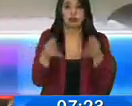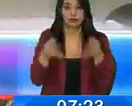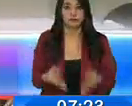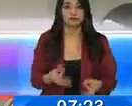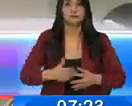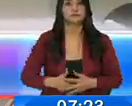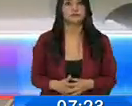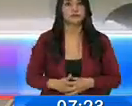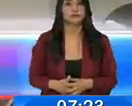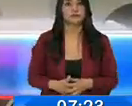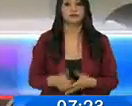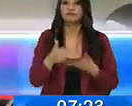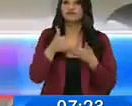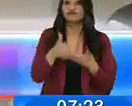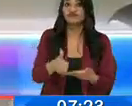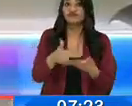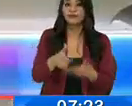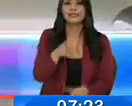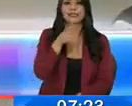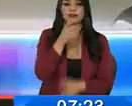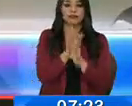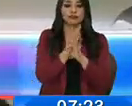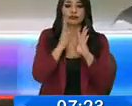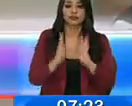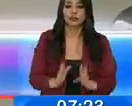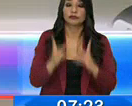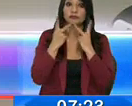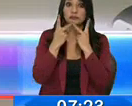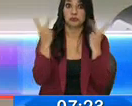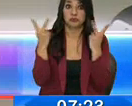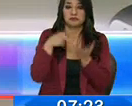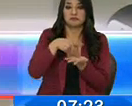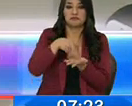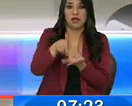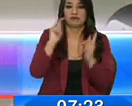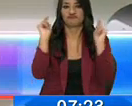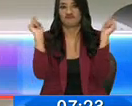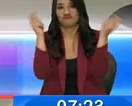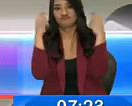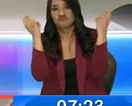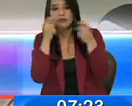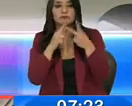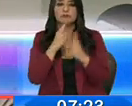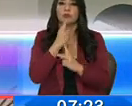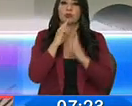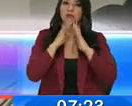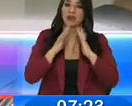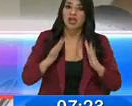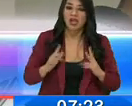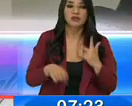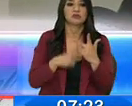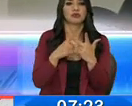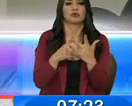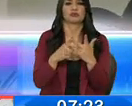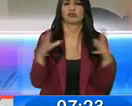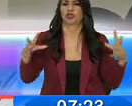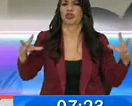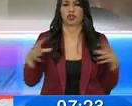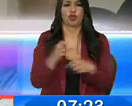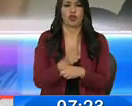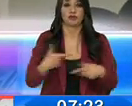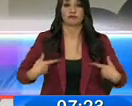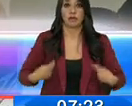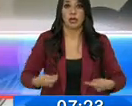Porque los beneficiarios, los funcionarios públicos, para pagar fiestas, cumpleaños, para todos estos